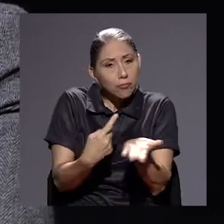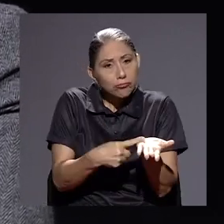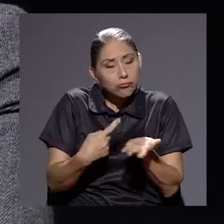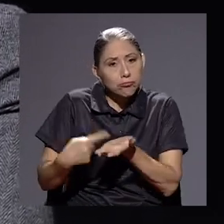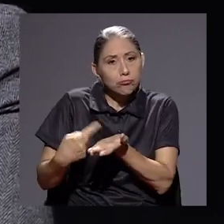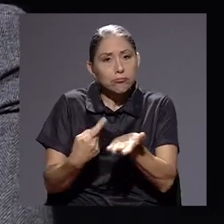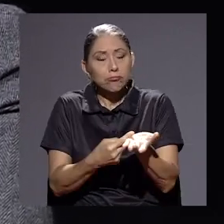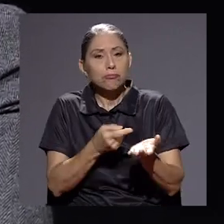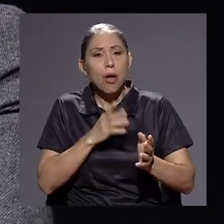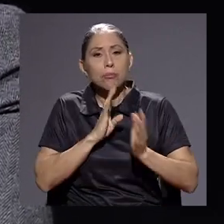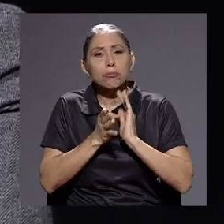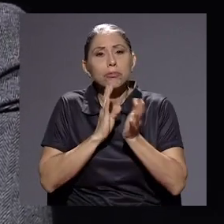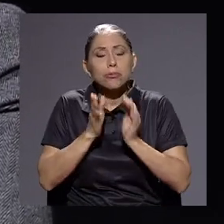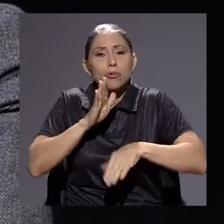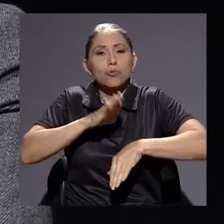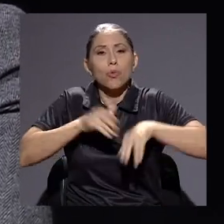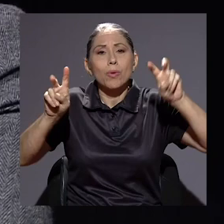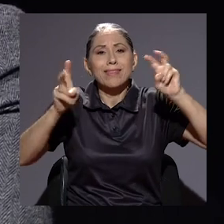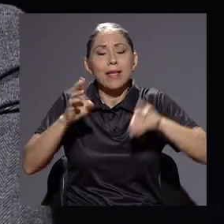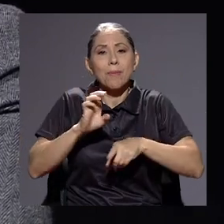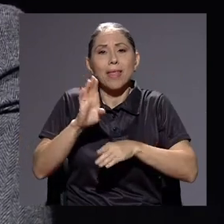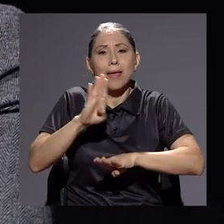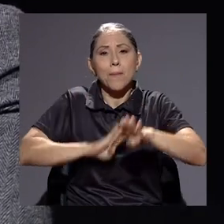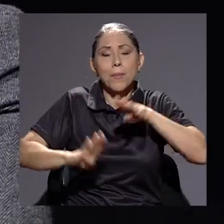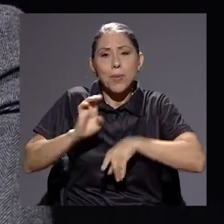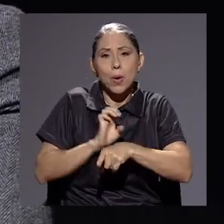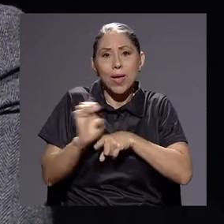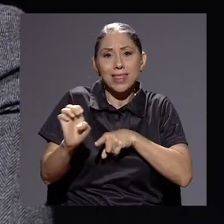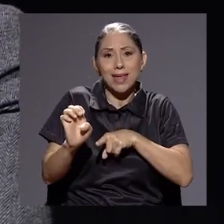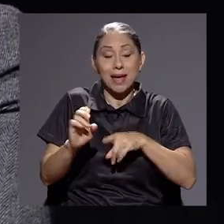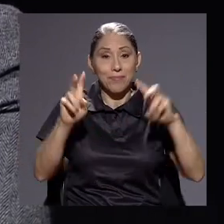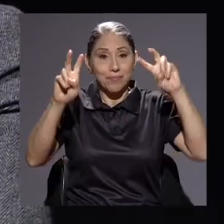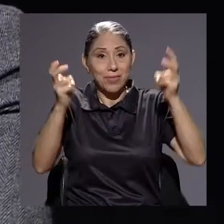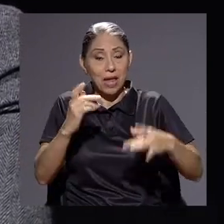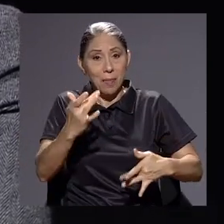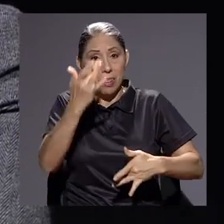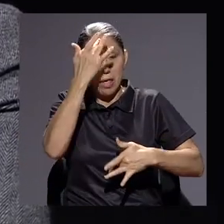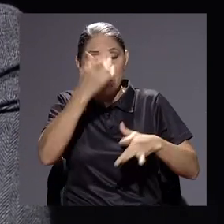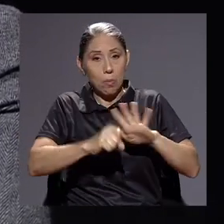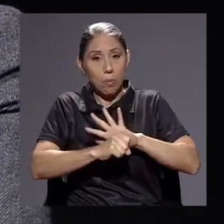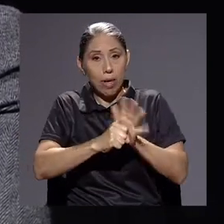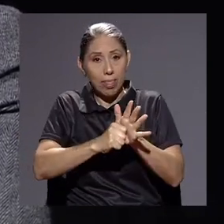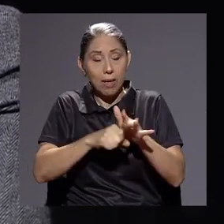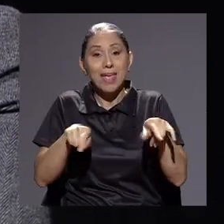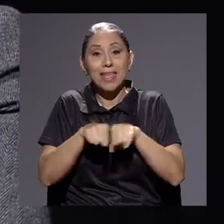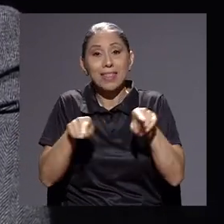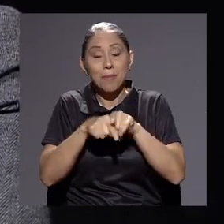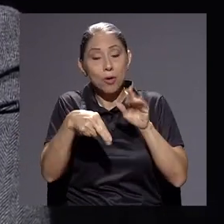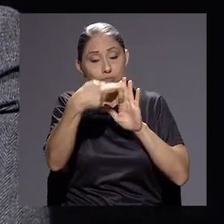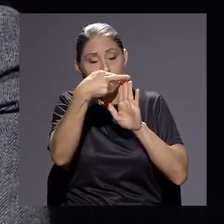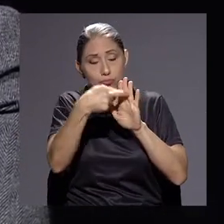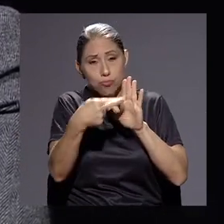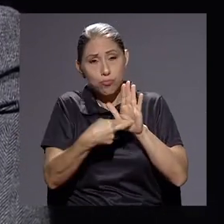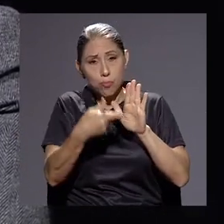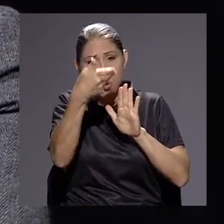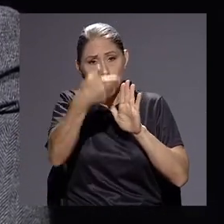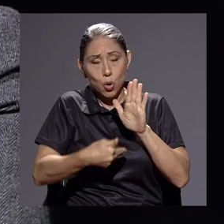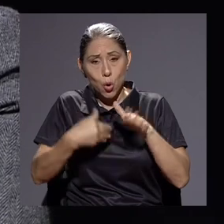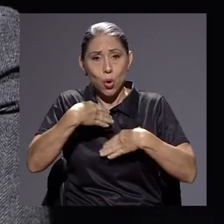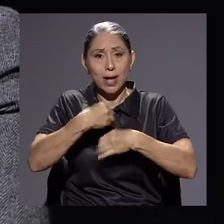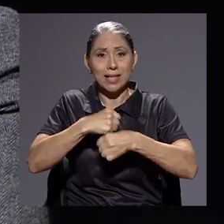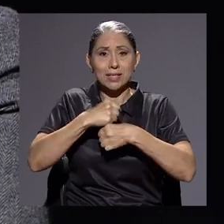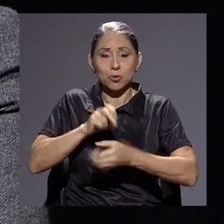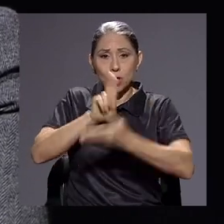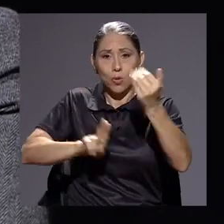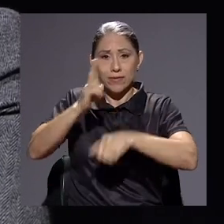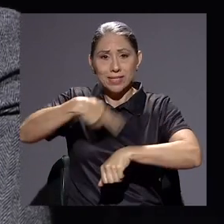para discutir un poco sobre el tema de la bioética, el tema de esta pandemia y un poco de este protocolo que hicimos en la Universidad Nacional, en la